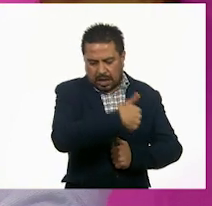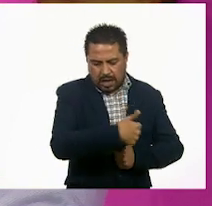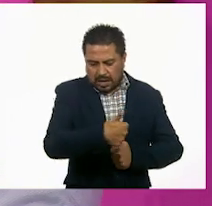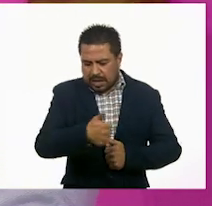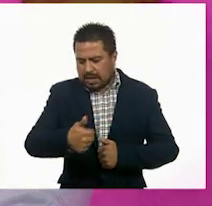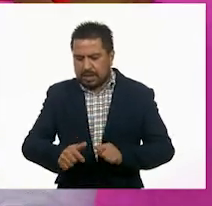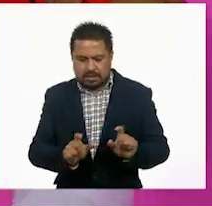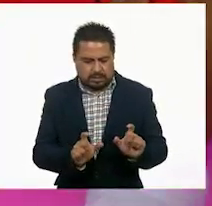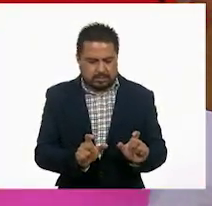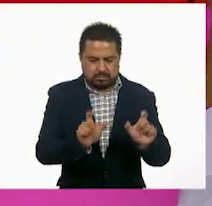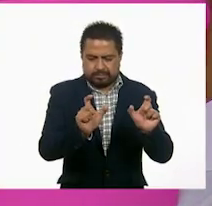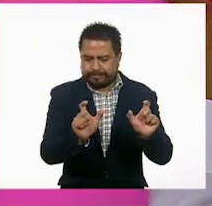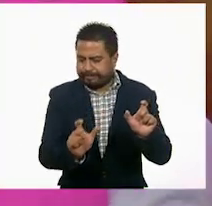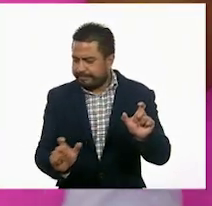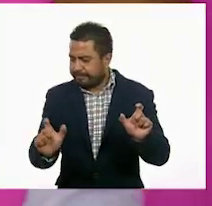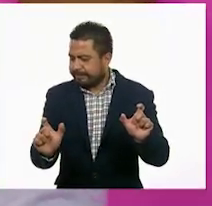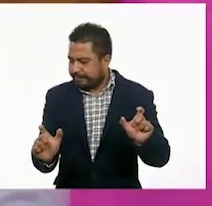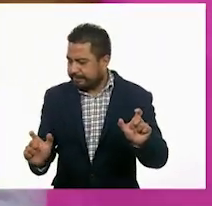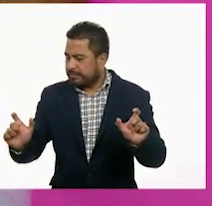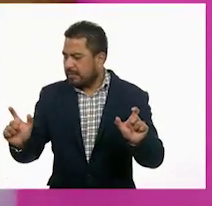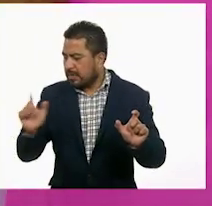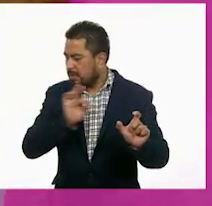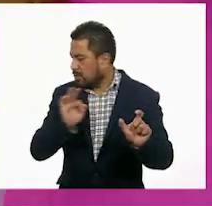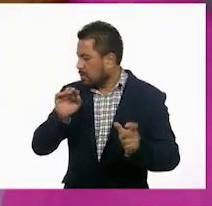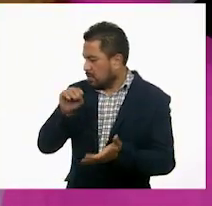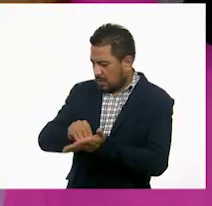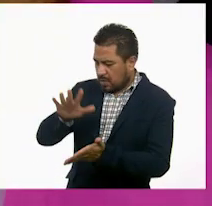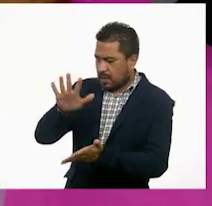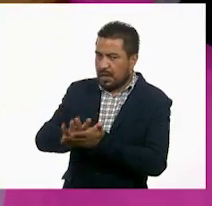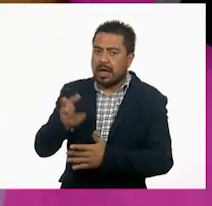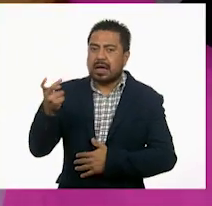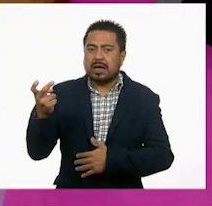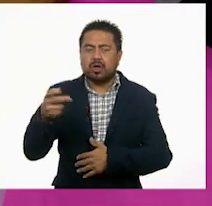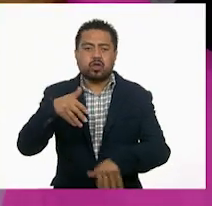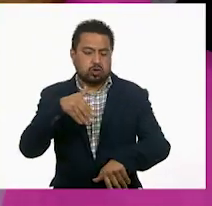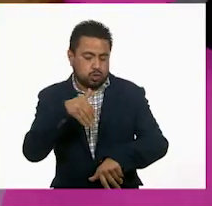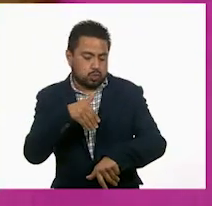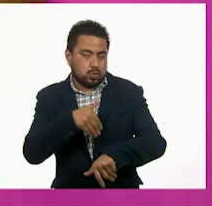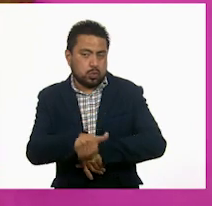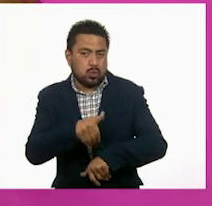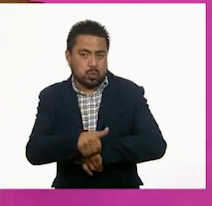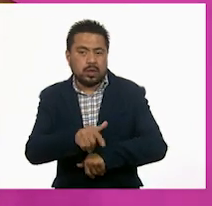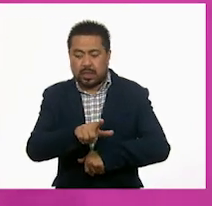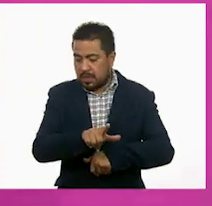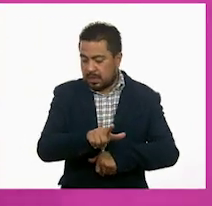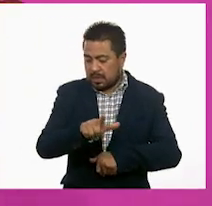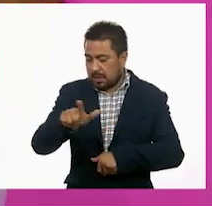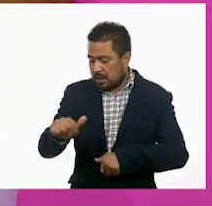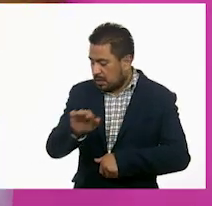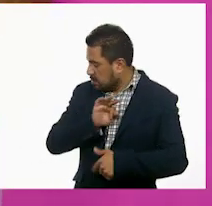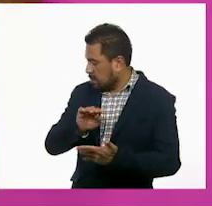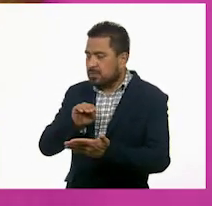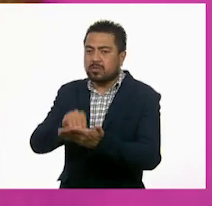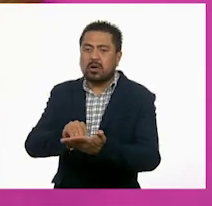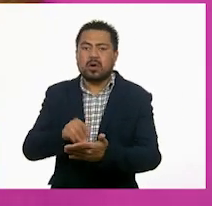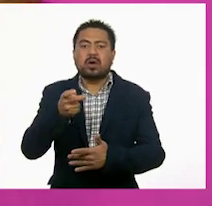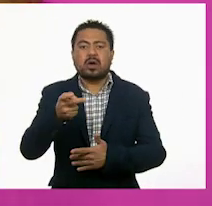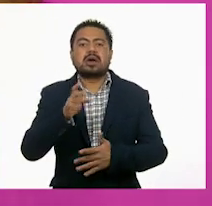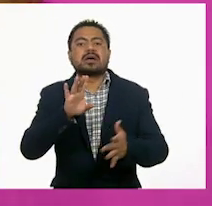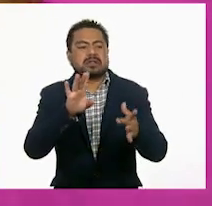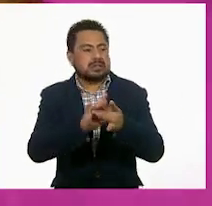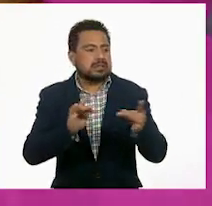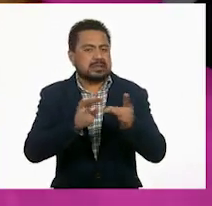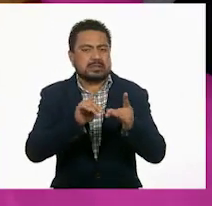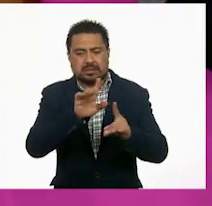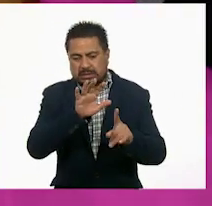los segmentos para poder marcar el y después poder marcar o señalar